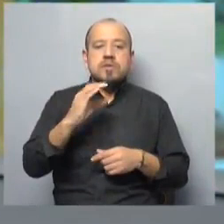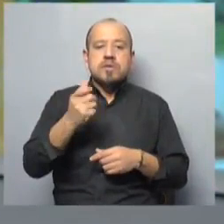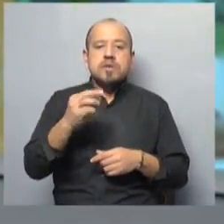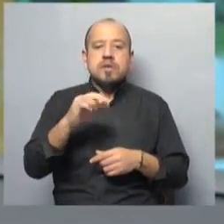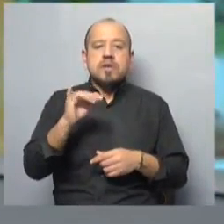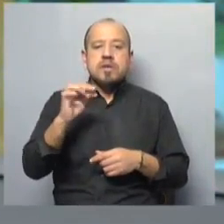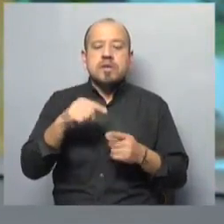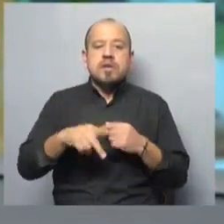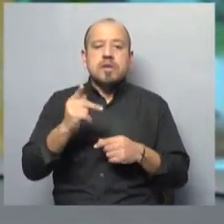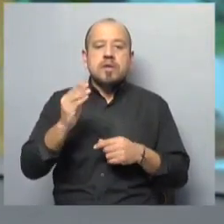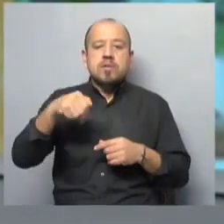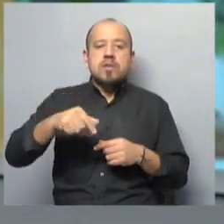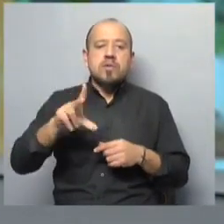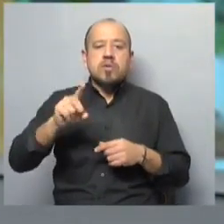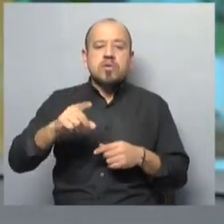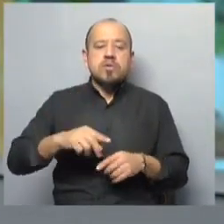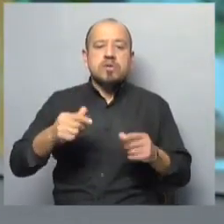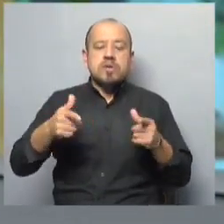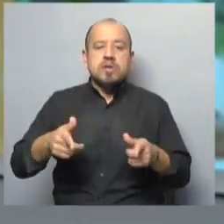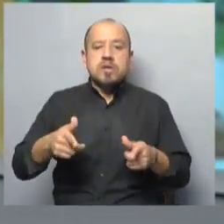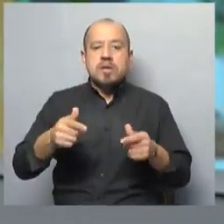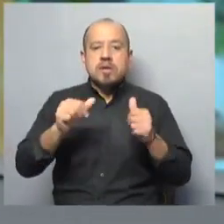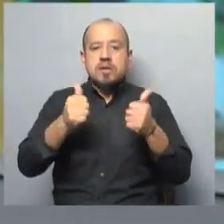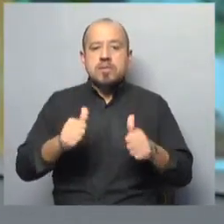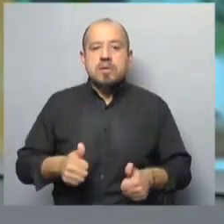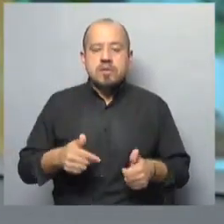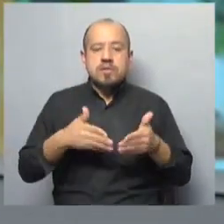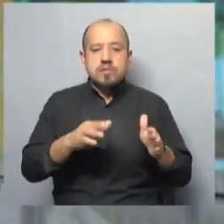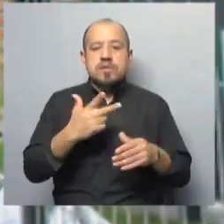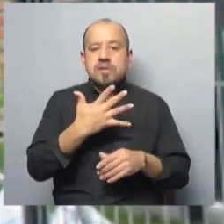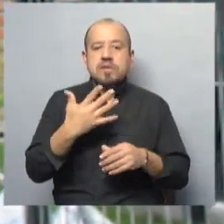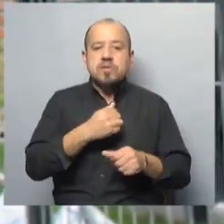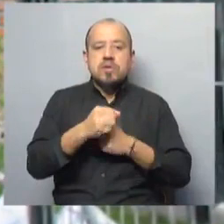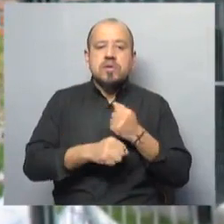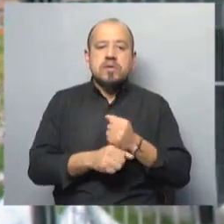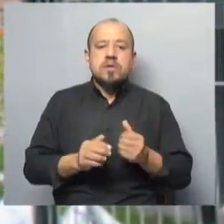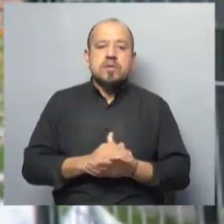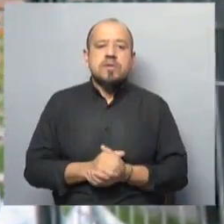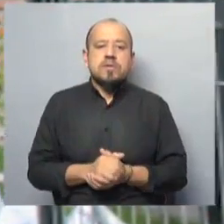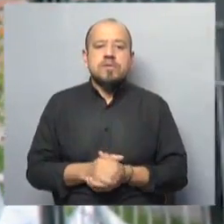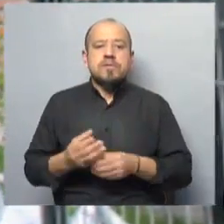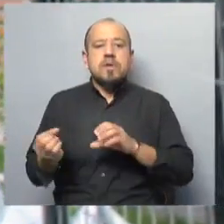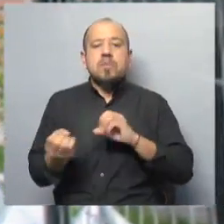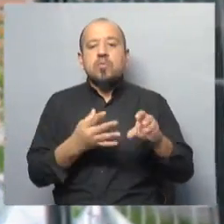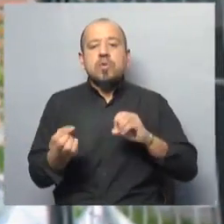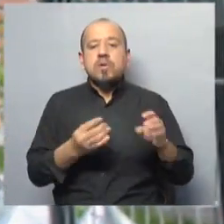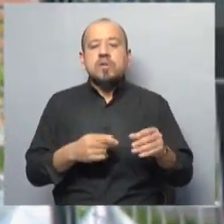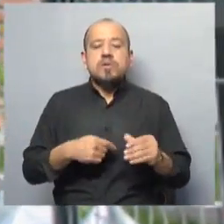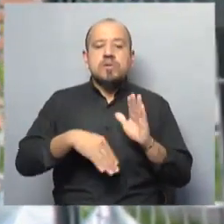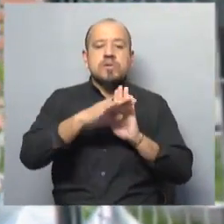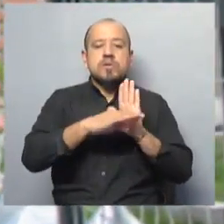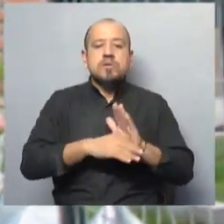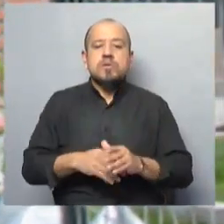el kilómetro 1210 de Camino Maldonado, desde hace 35 años. La mudanza se da en el marco del programa